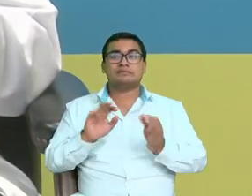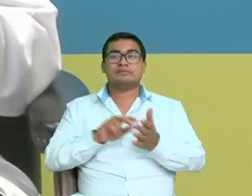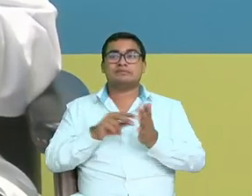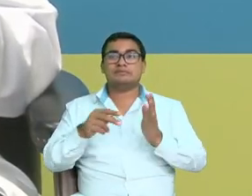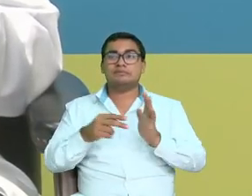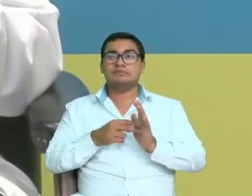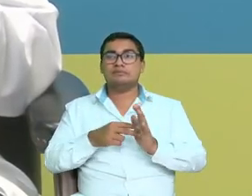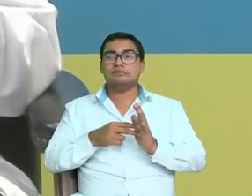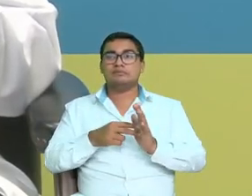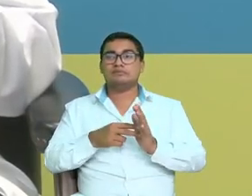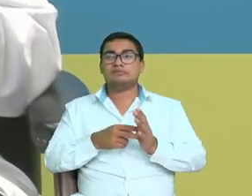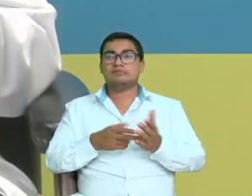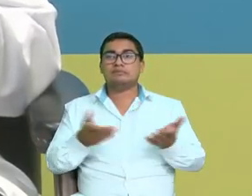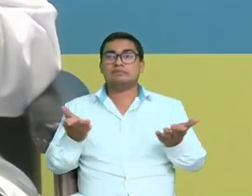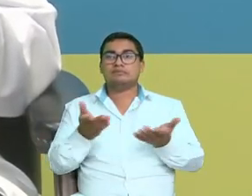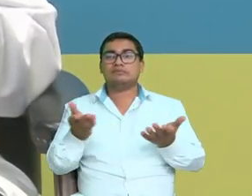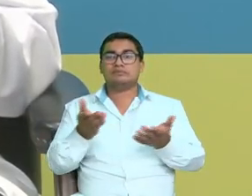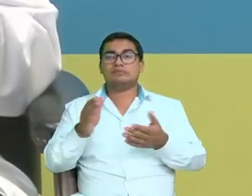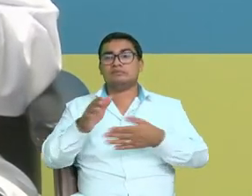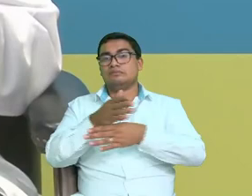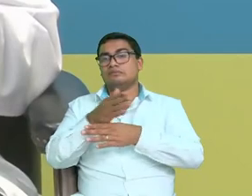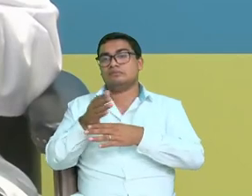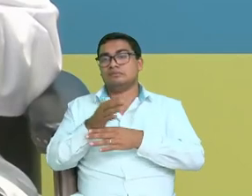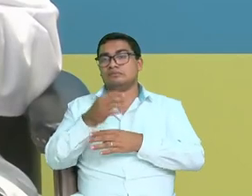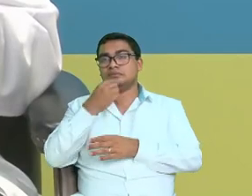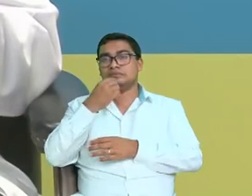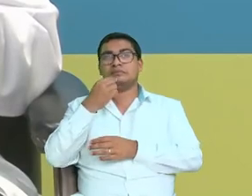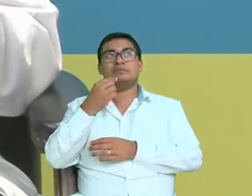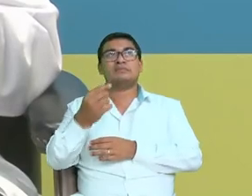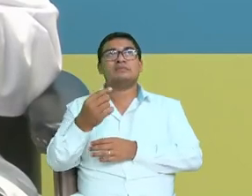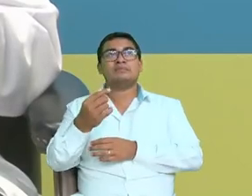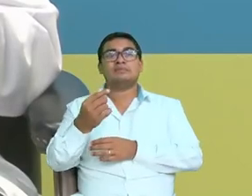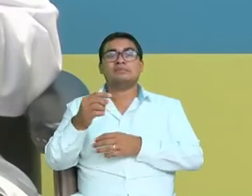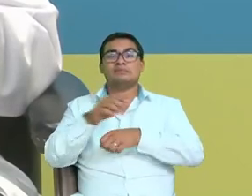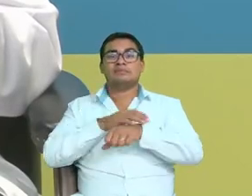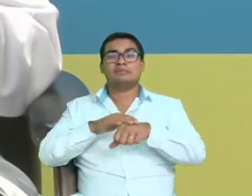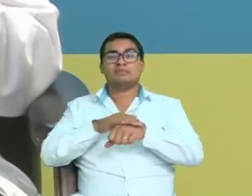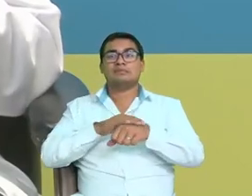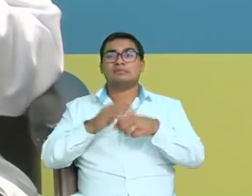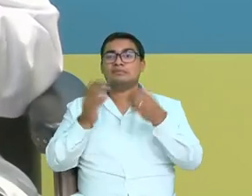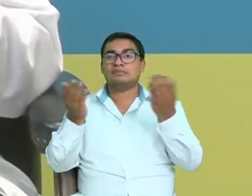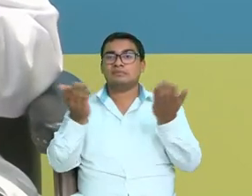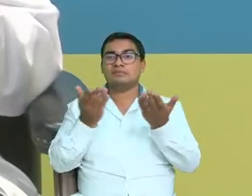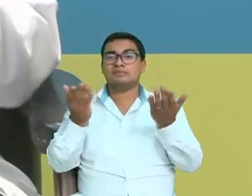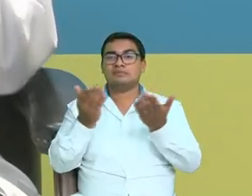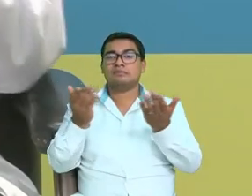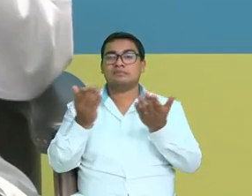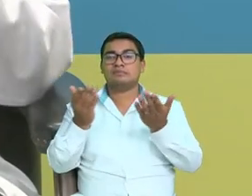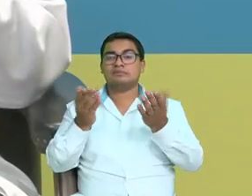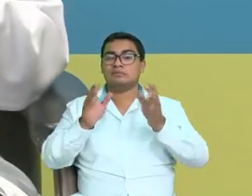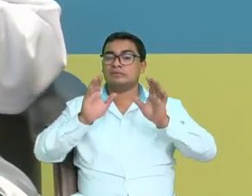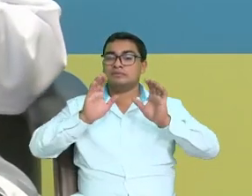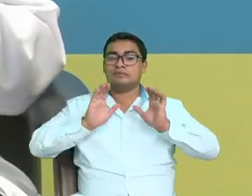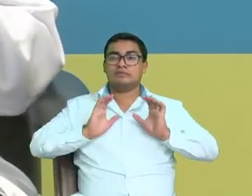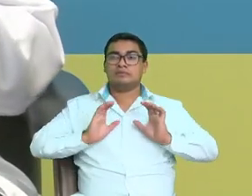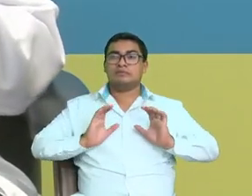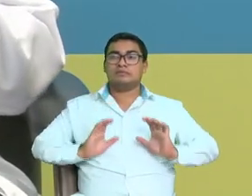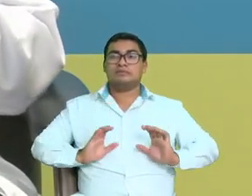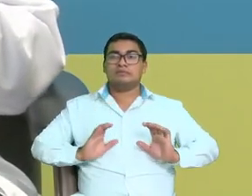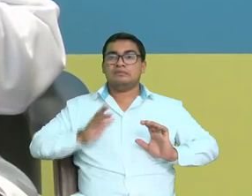capacidad de adaptarse ante un esfuerzo, y te permite que tu cuerpo se